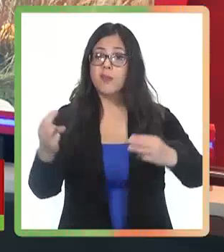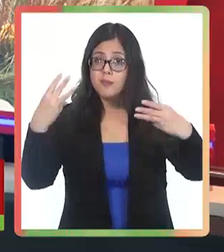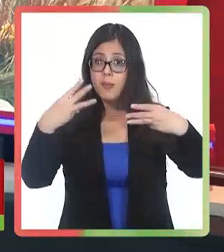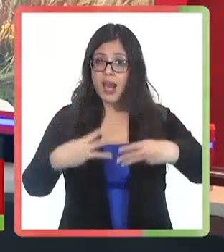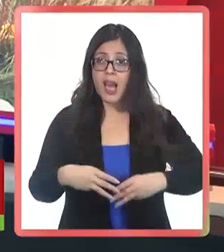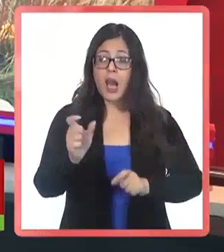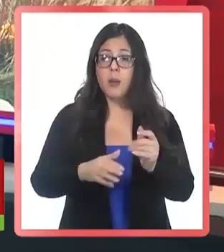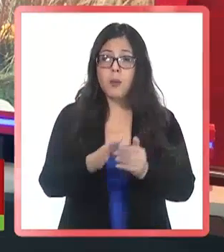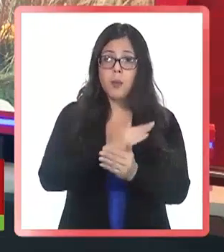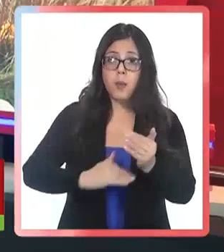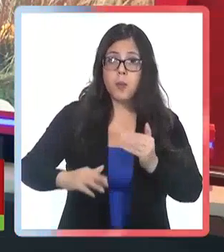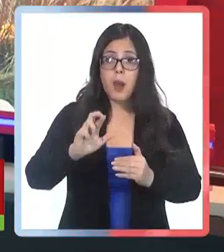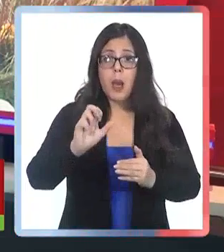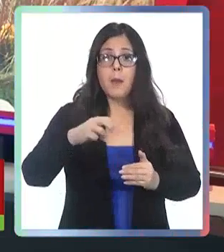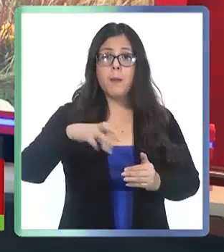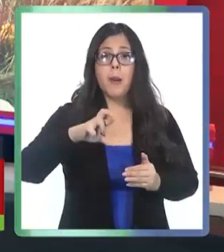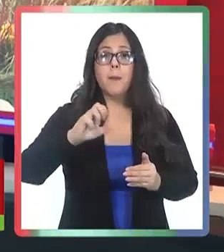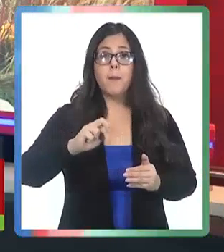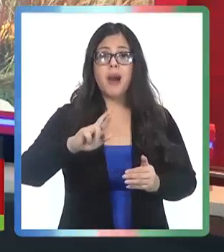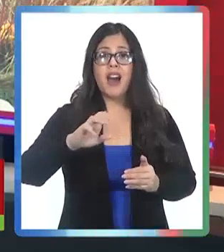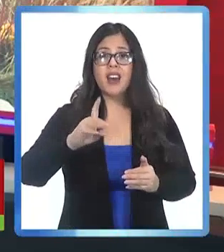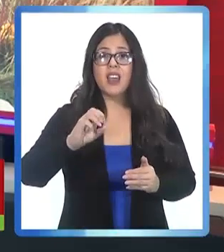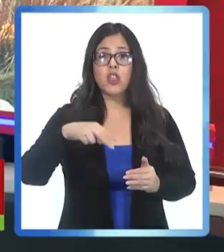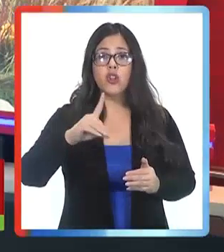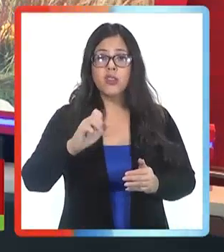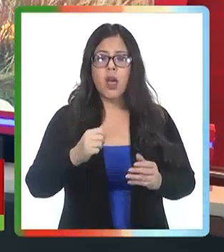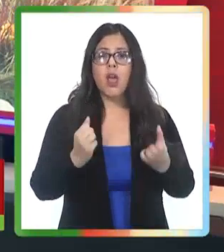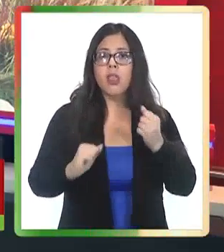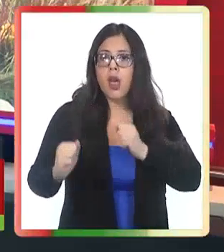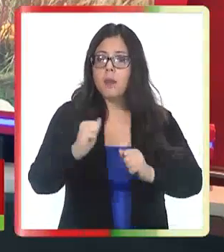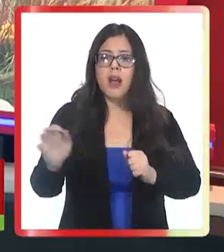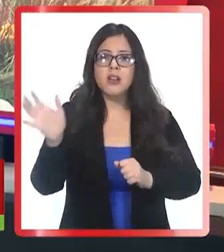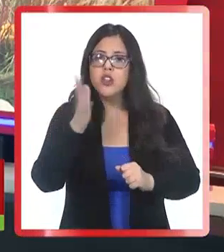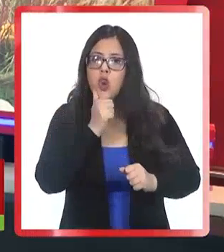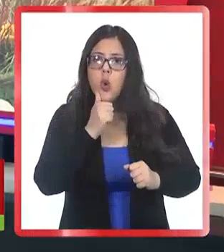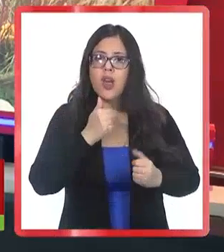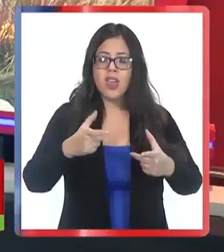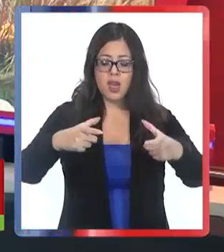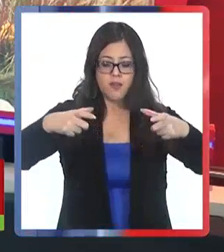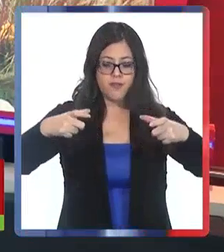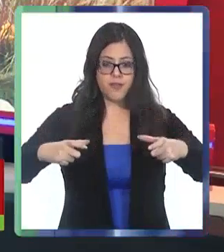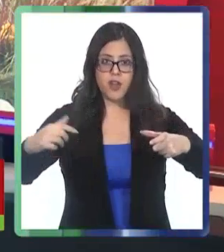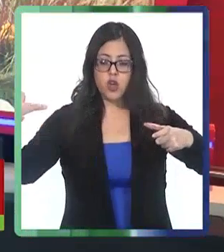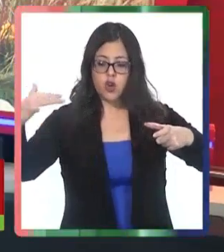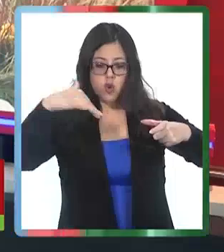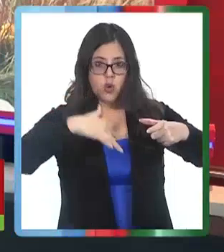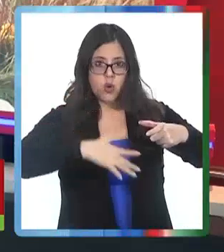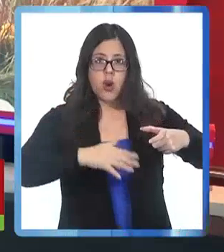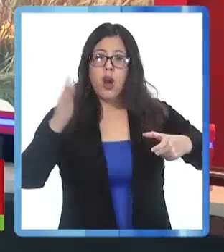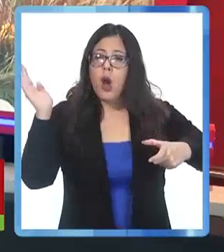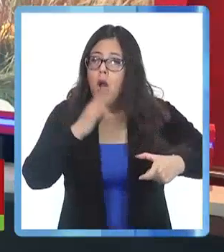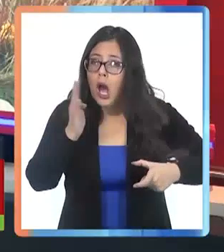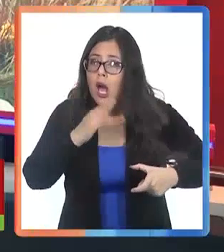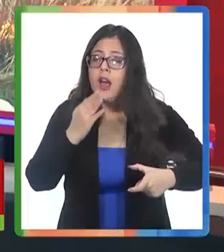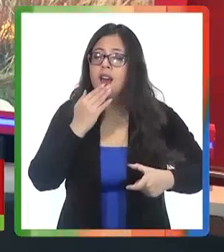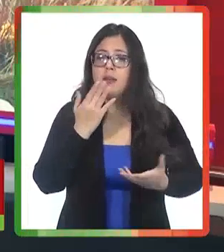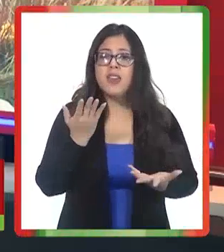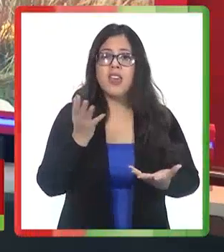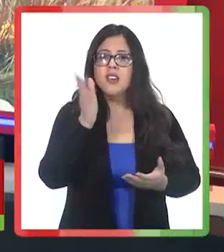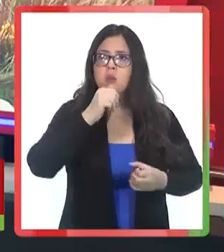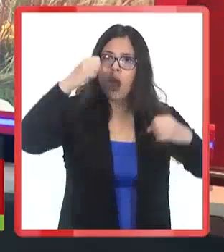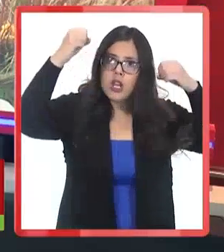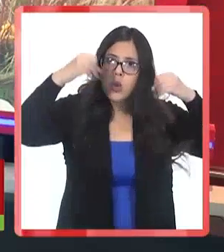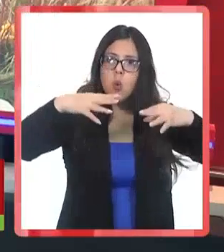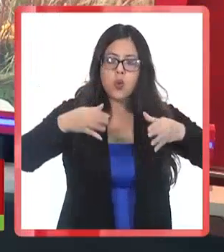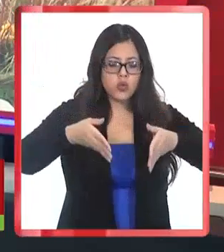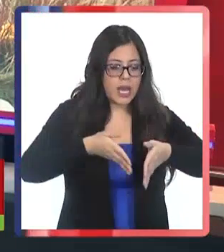En Magallanes, los vecinos de Pampa Redonda están desesperados. Viven sin alcantarillado, con malos olores, falta de iluminación y